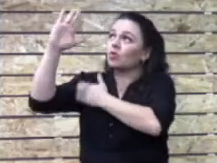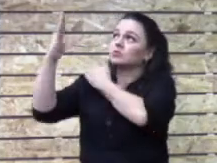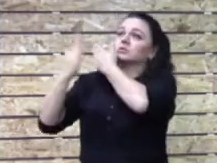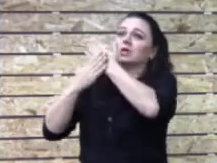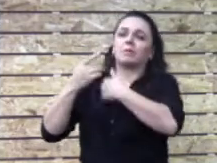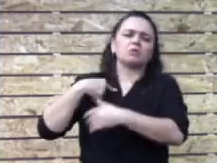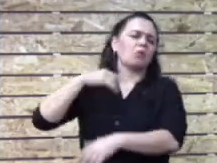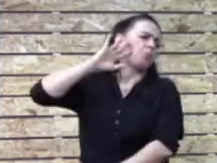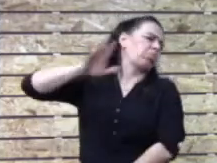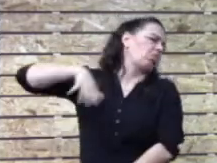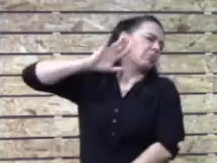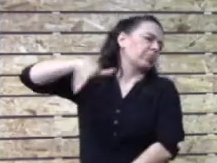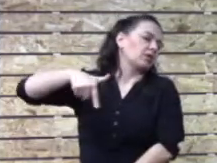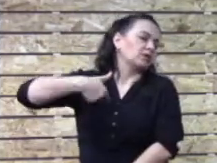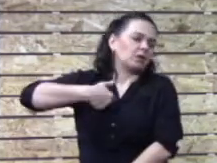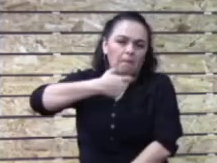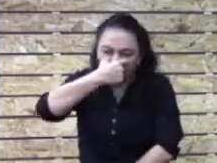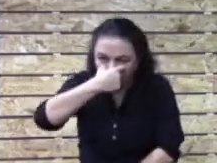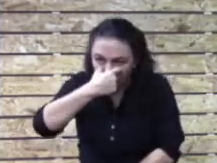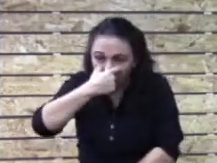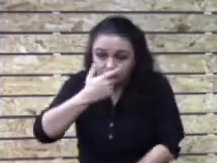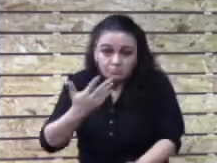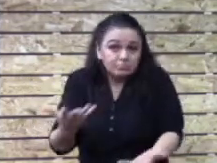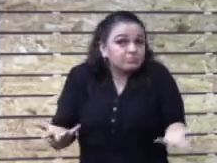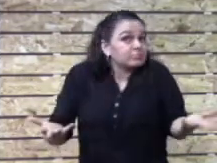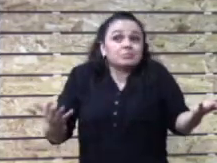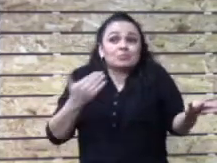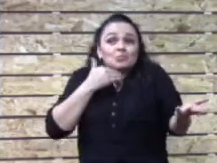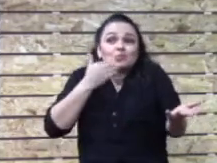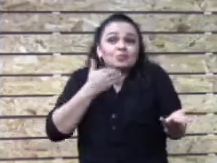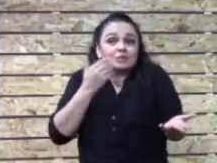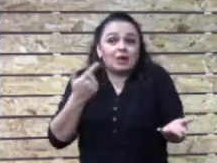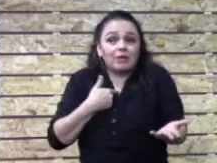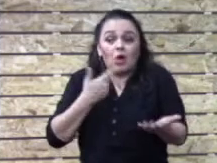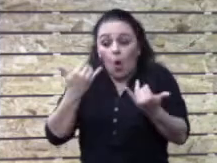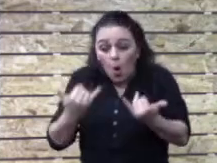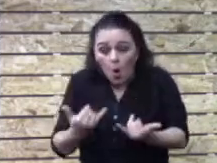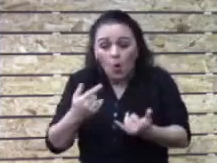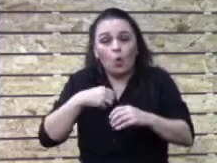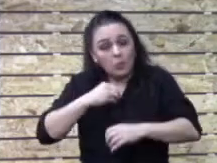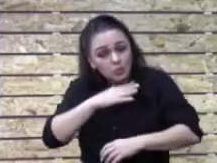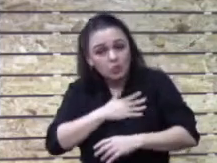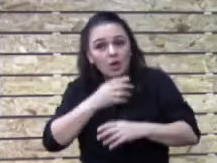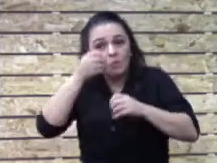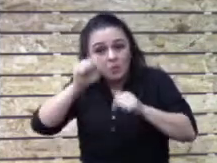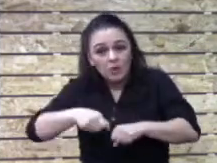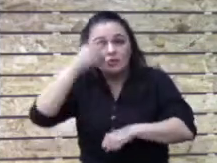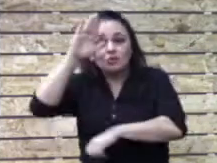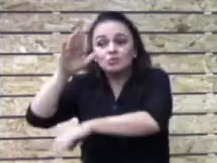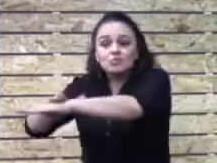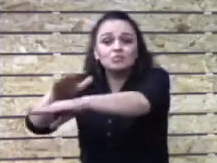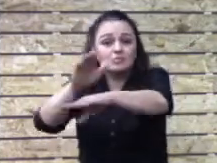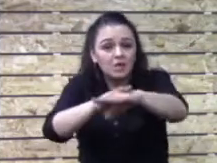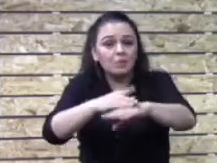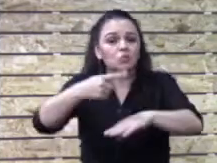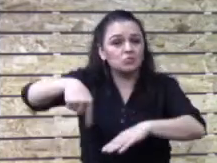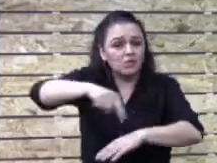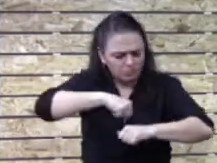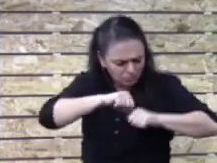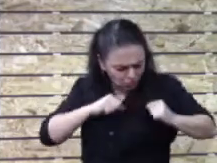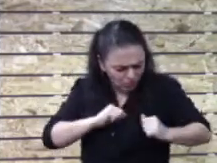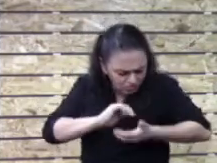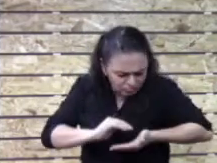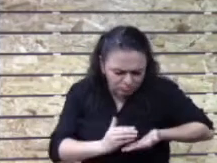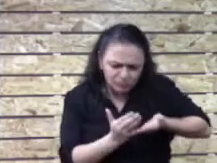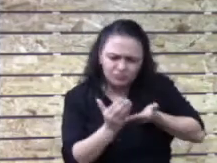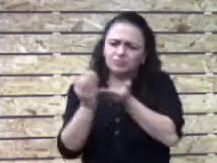pecador. Necesito que me perdones. Y no solo que me perdones, sino que basado en tus promesas me adoptes como tu hijo,